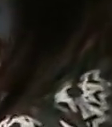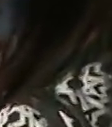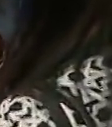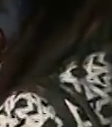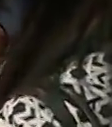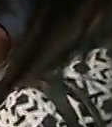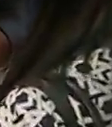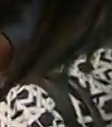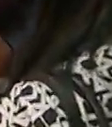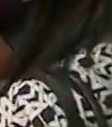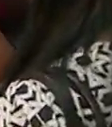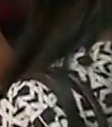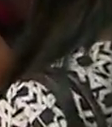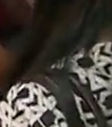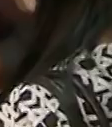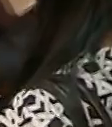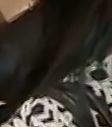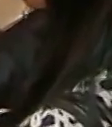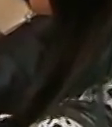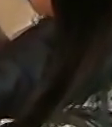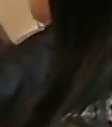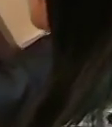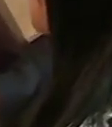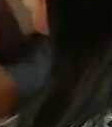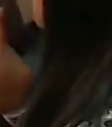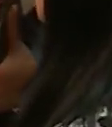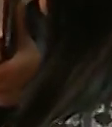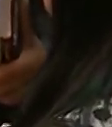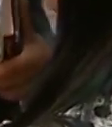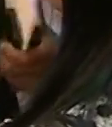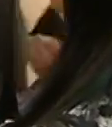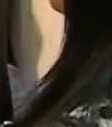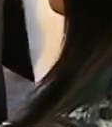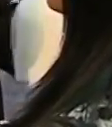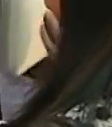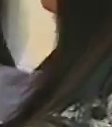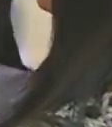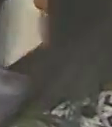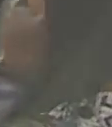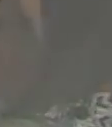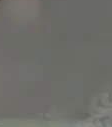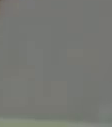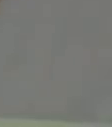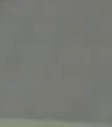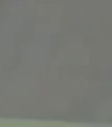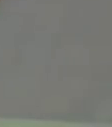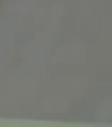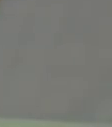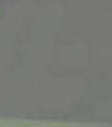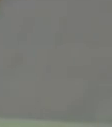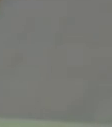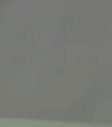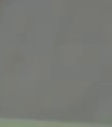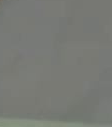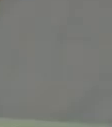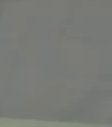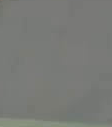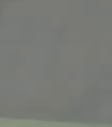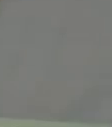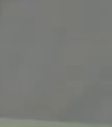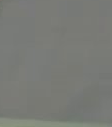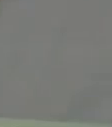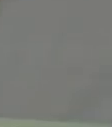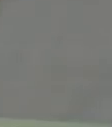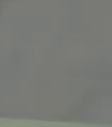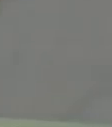de Caracas, con voto unánime de los y las constituyentes, se aprobó el acta de la 34ª sesión